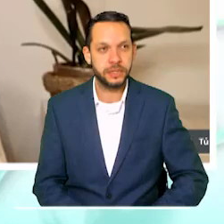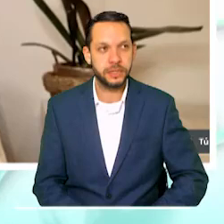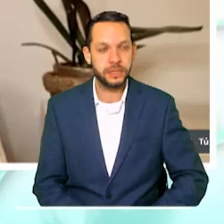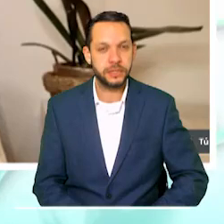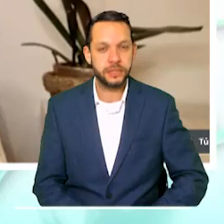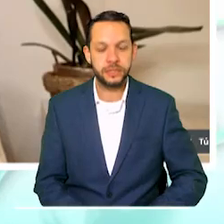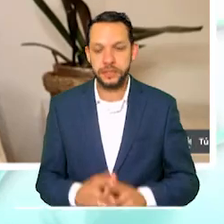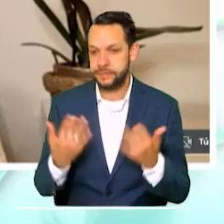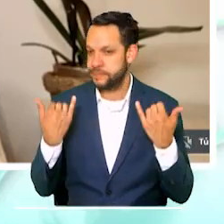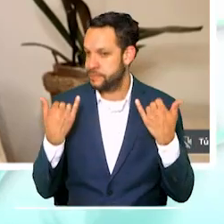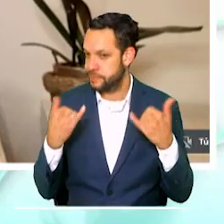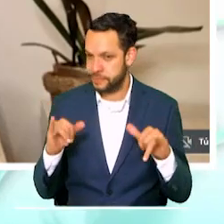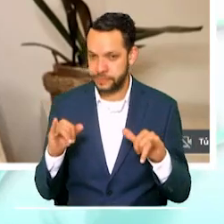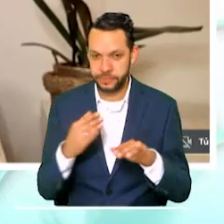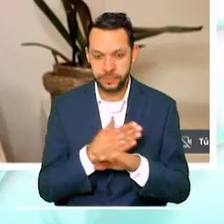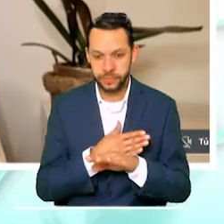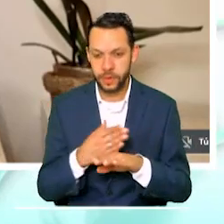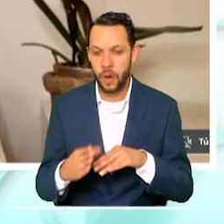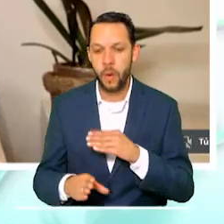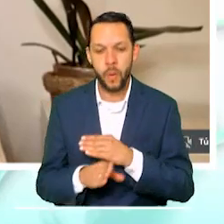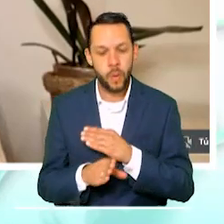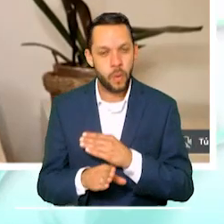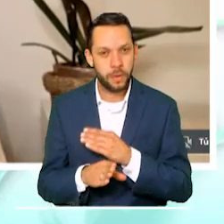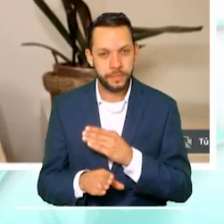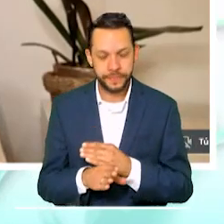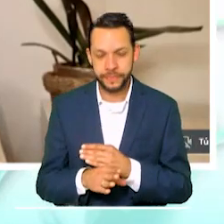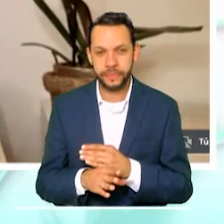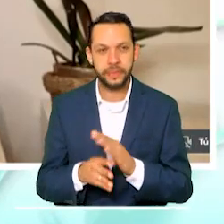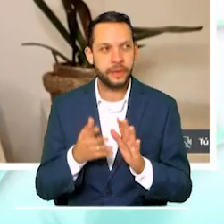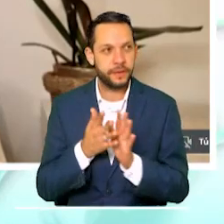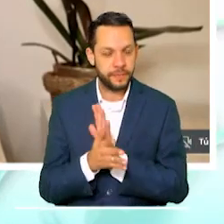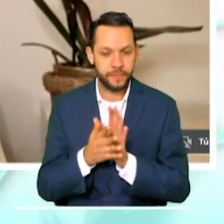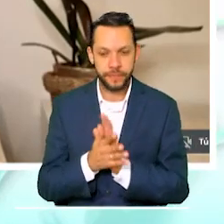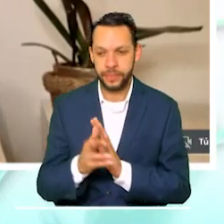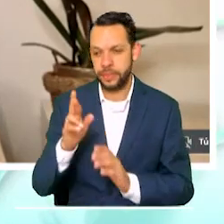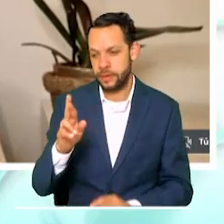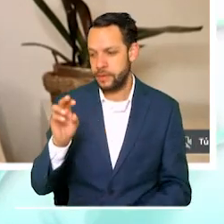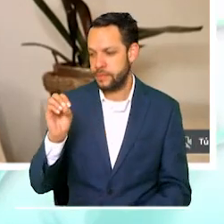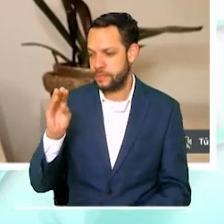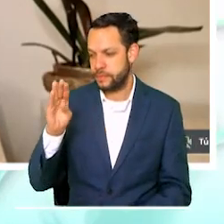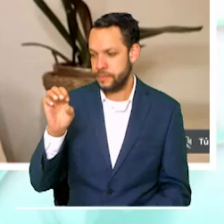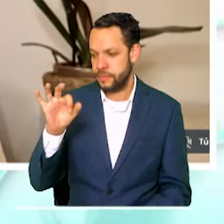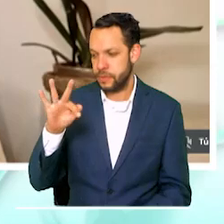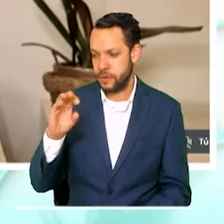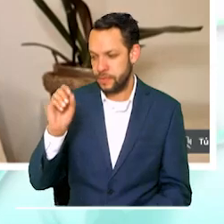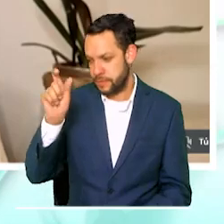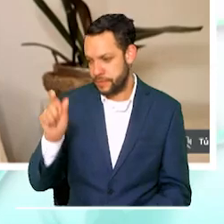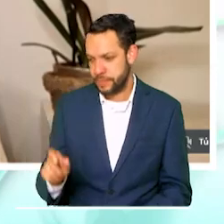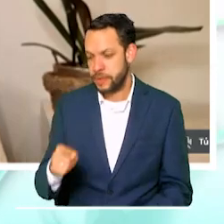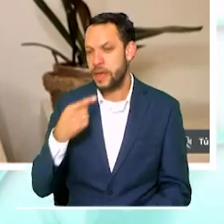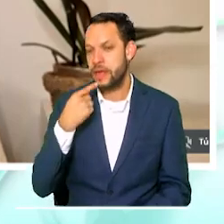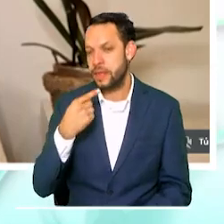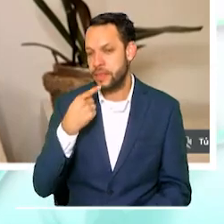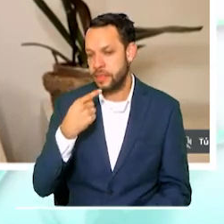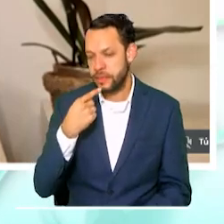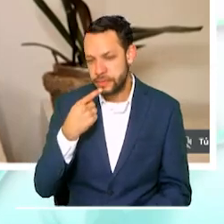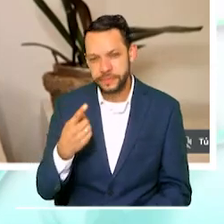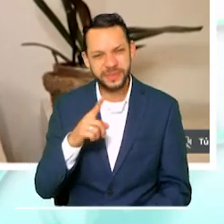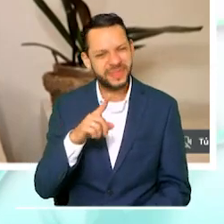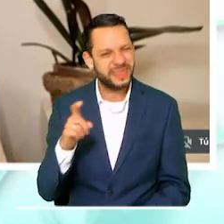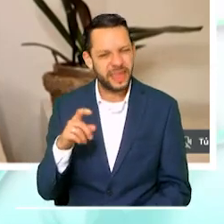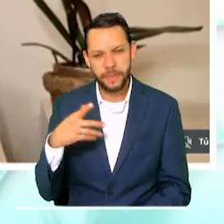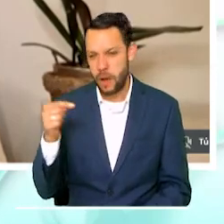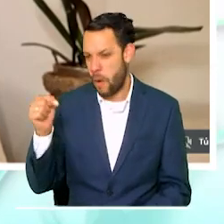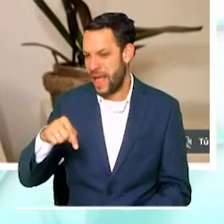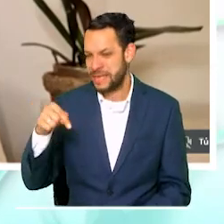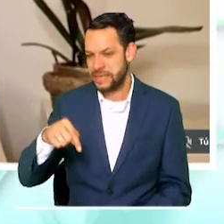Y ya estamos aquí, o como ama decir Roberto y todos los que siguen Mindfulness, en el aquí